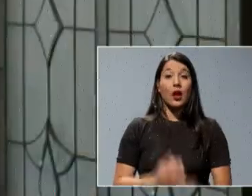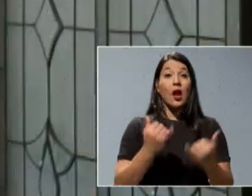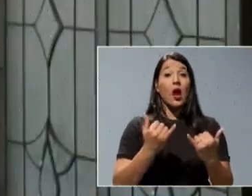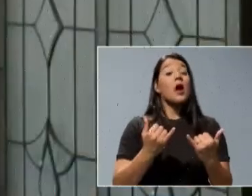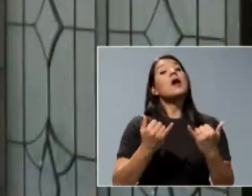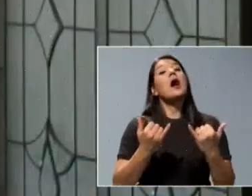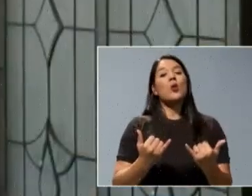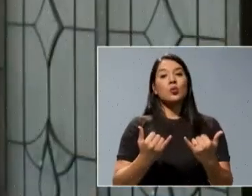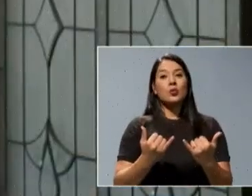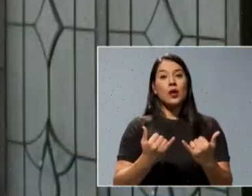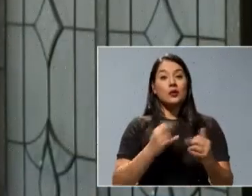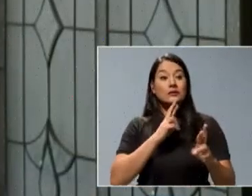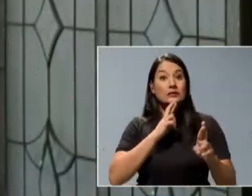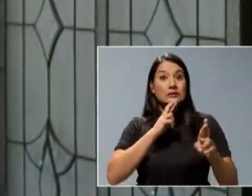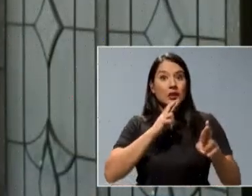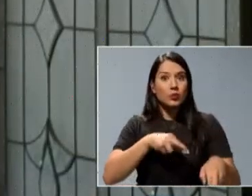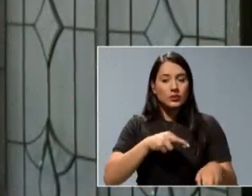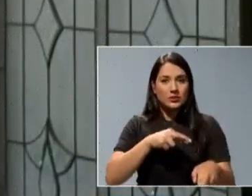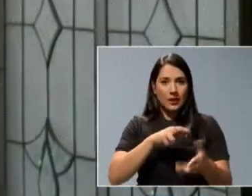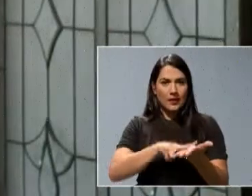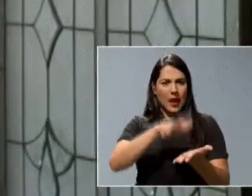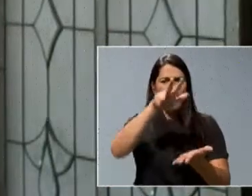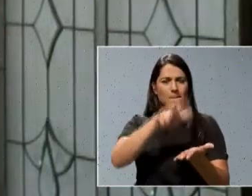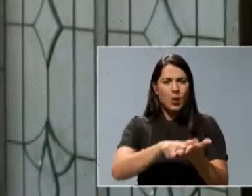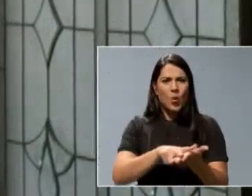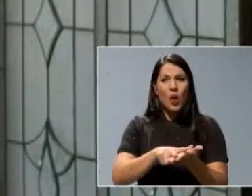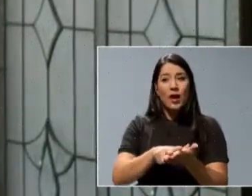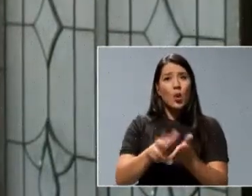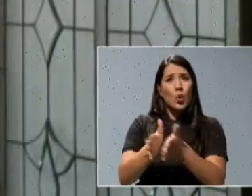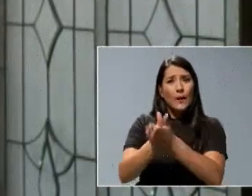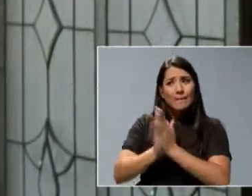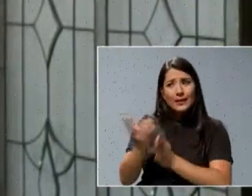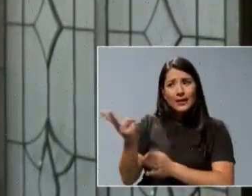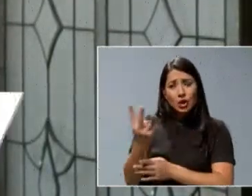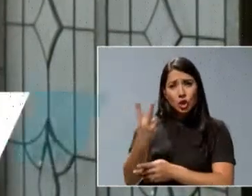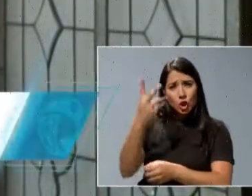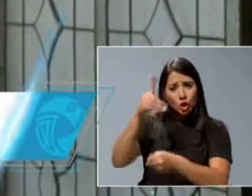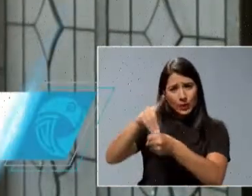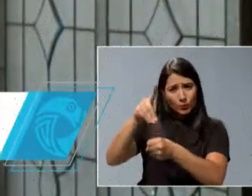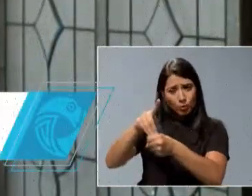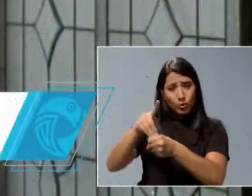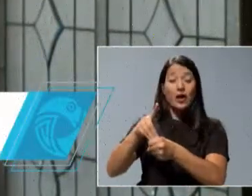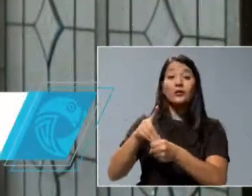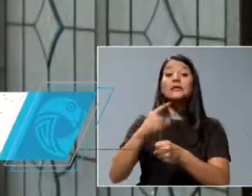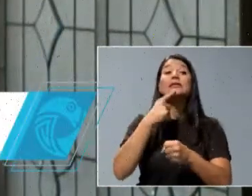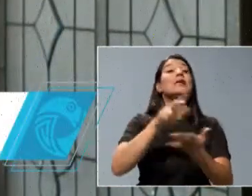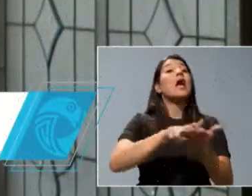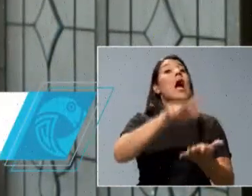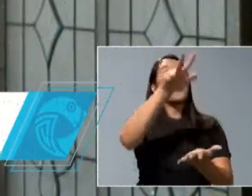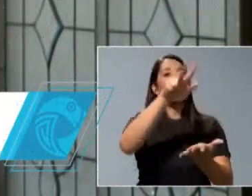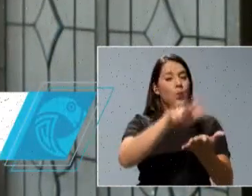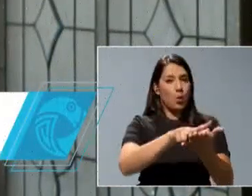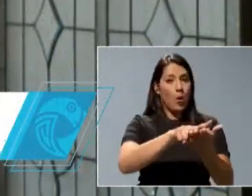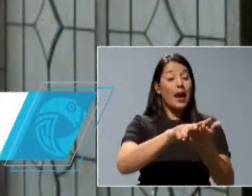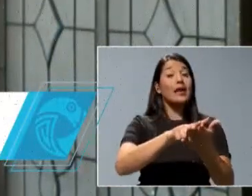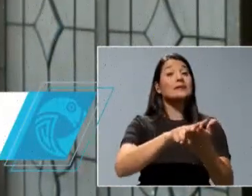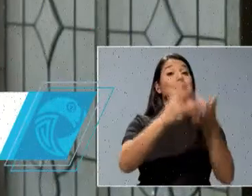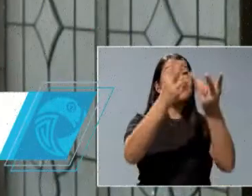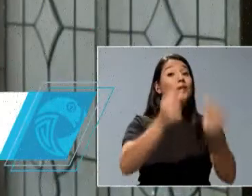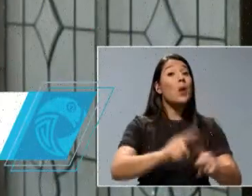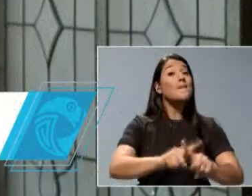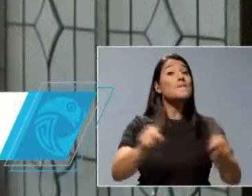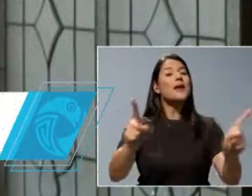El dictamen de minoría de aprobarse lo que permitiría es aprobar el presupuesto sin el recorte al Ministerio de Cultura.